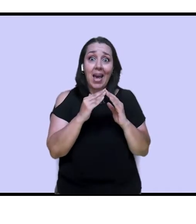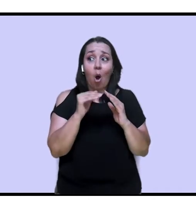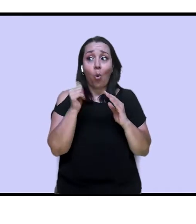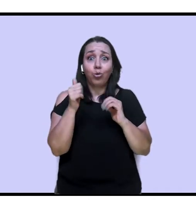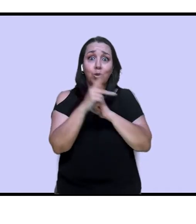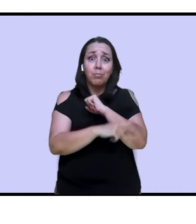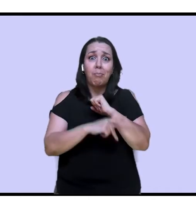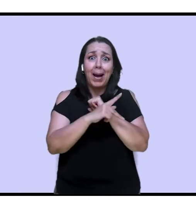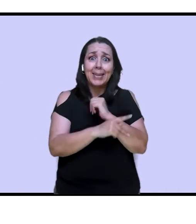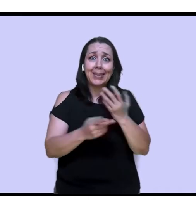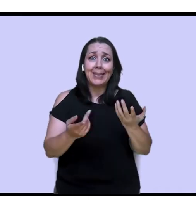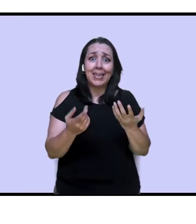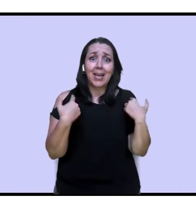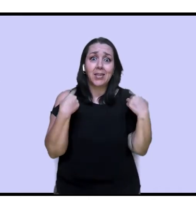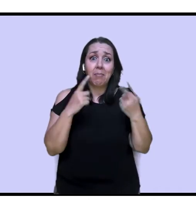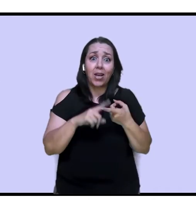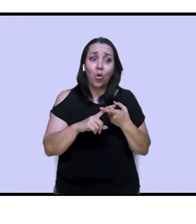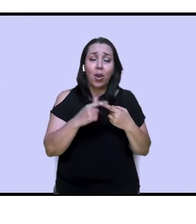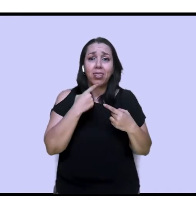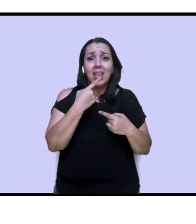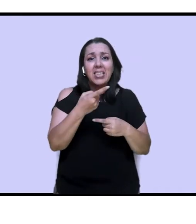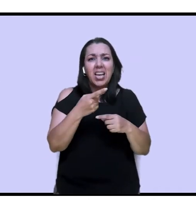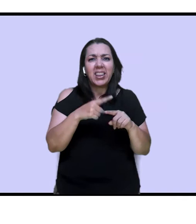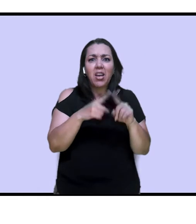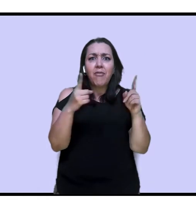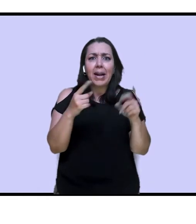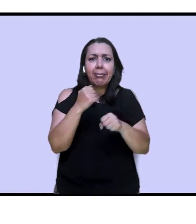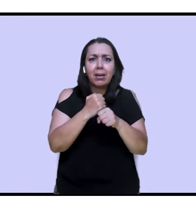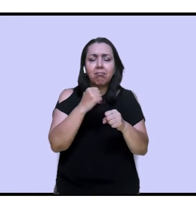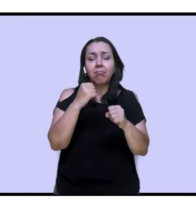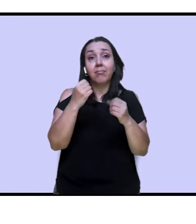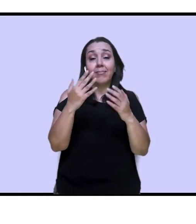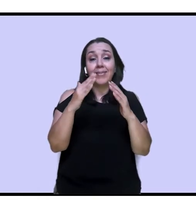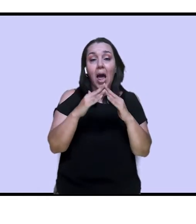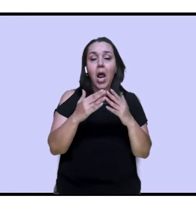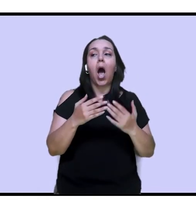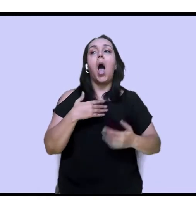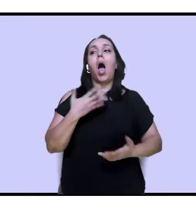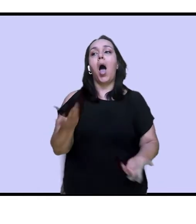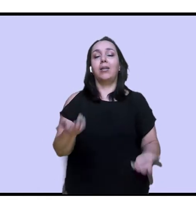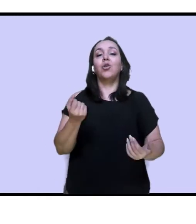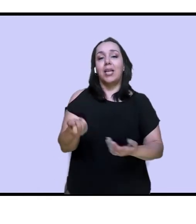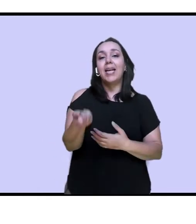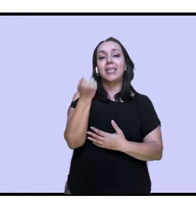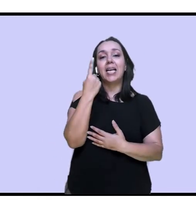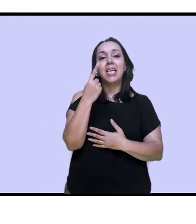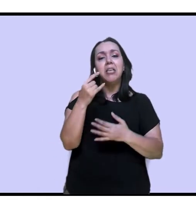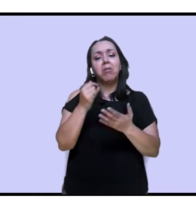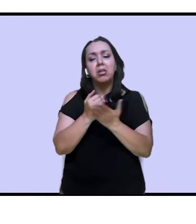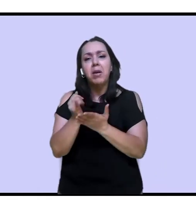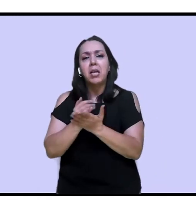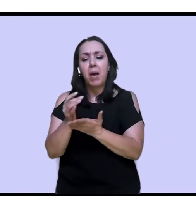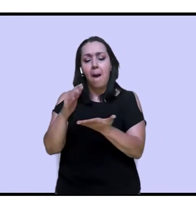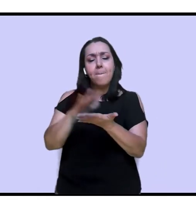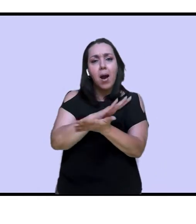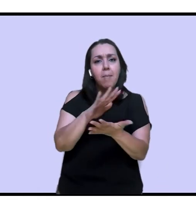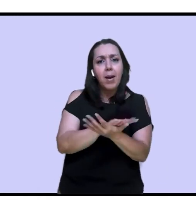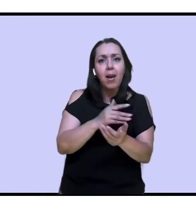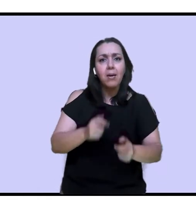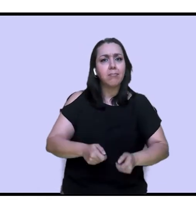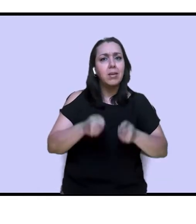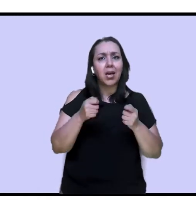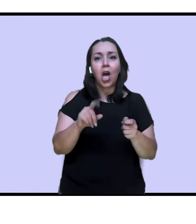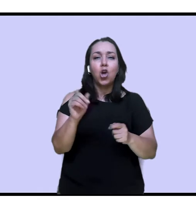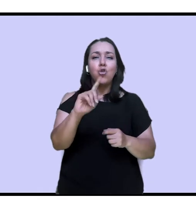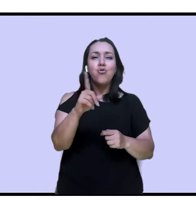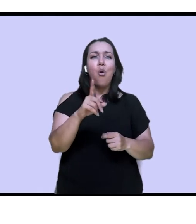los países, por ejemplo, que son de habla hispana. Entonces, que nos entiendan bien instrucciones, circulares y